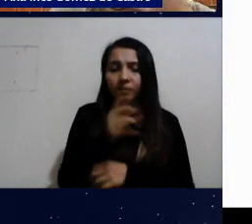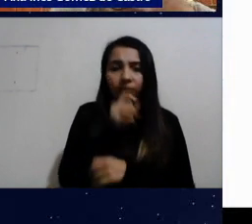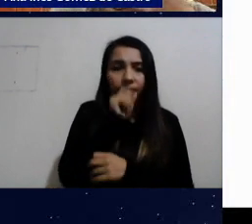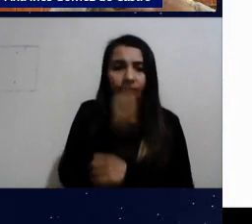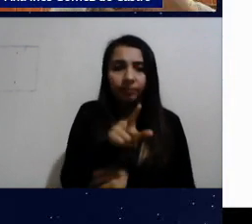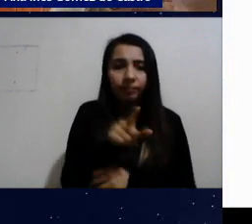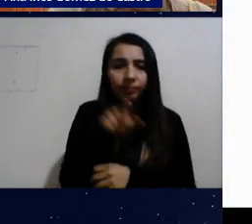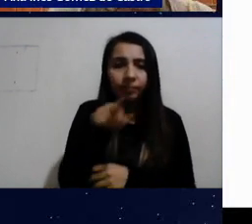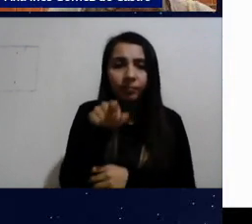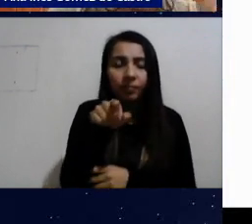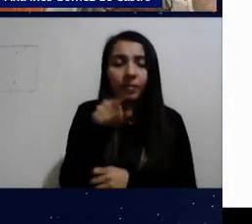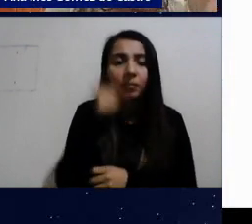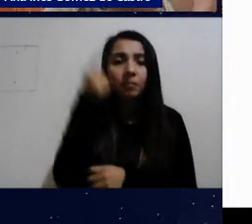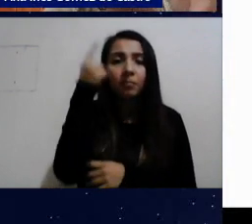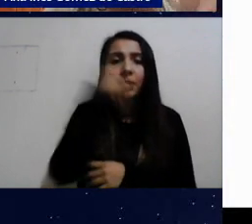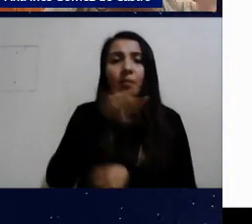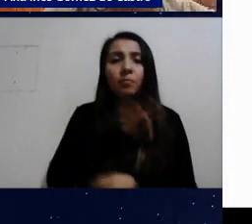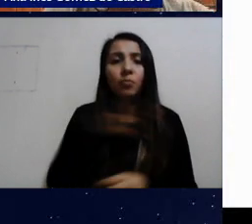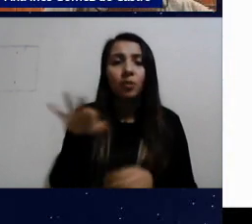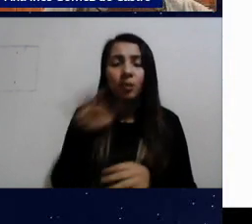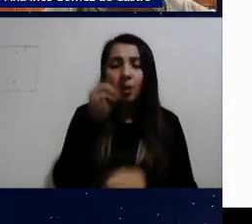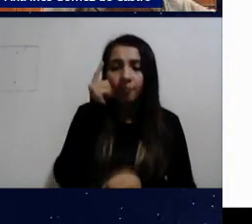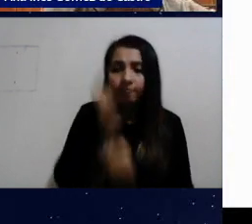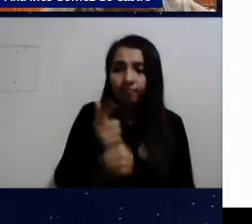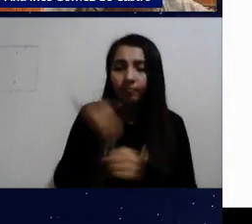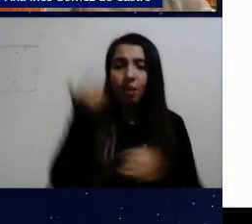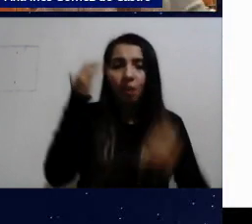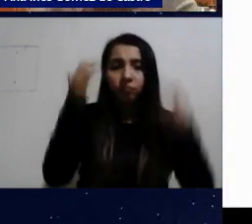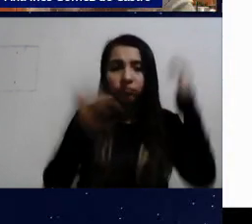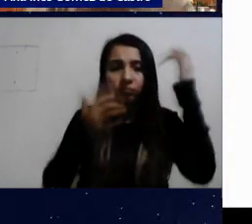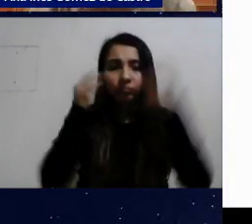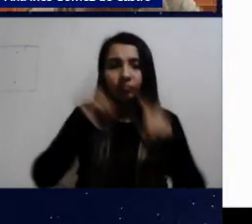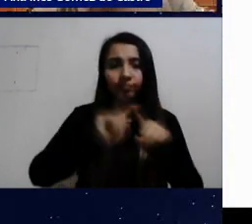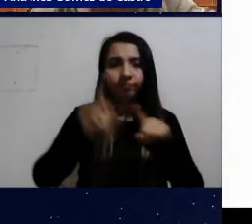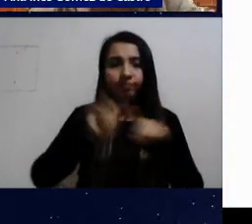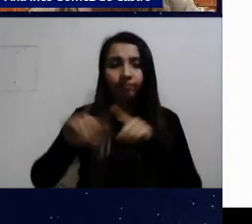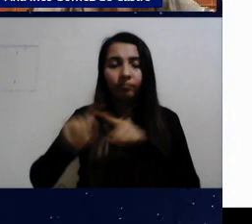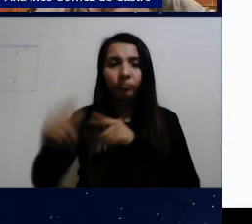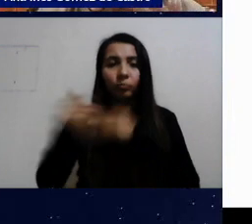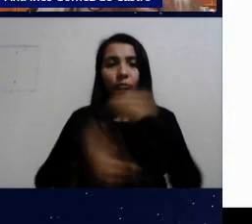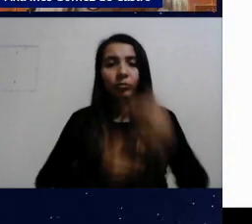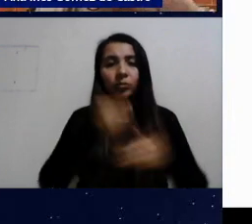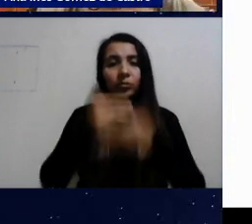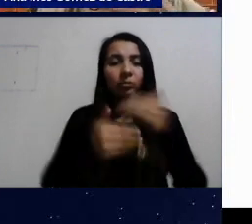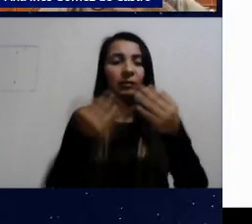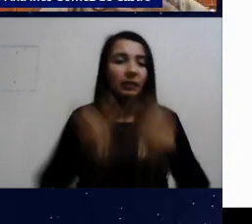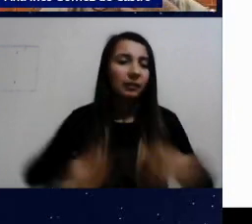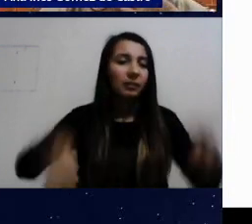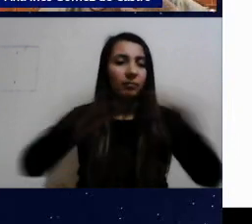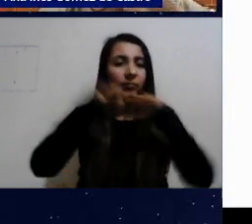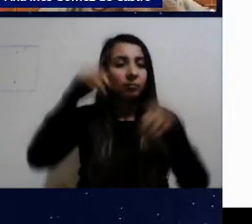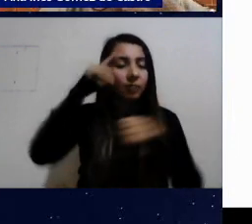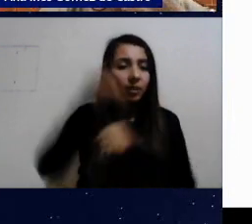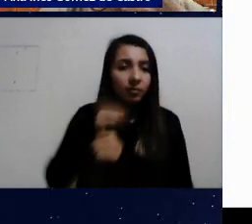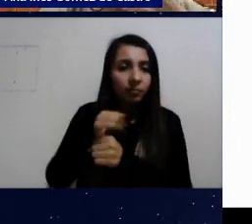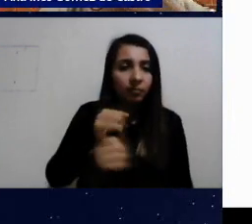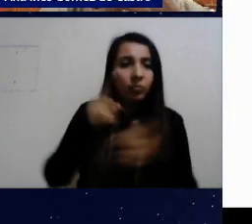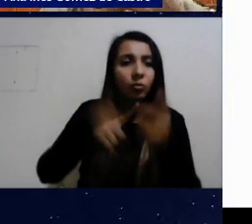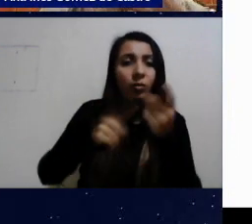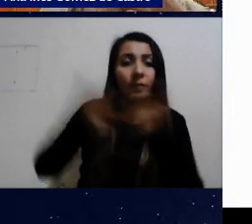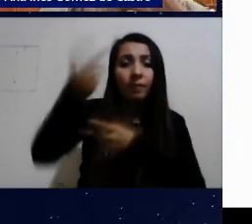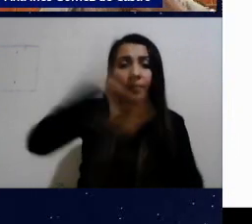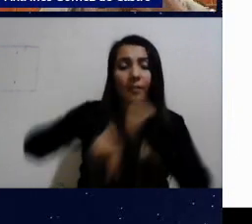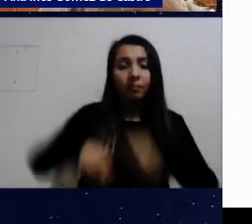que son cruciales para la investigación del origen de la vida y de los que, bueno, pues de manera muy, muy rápida os he estado